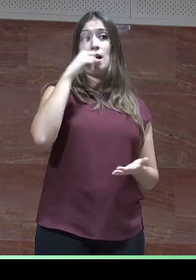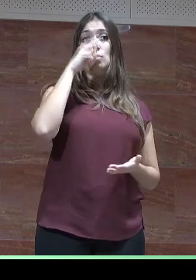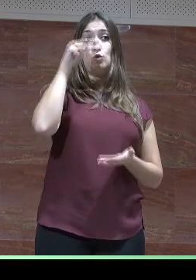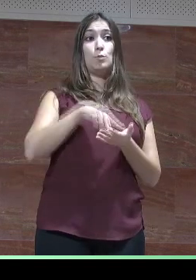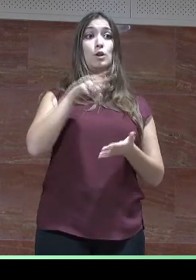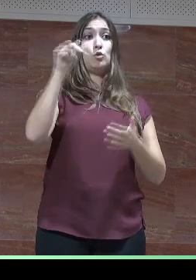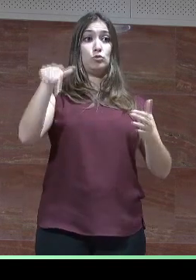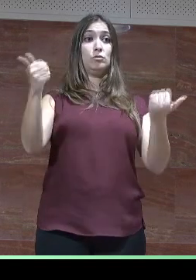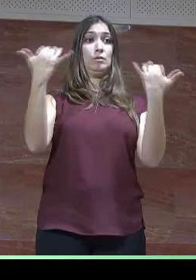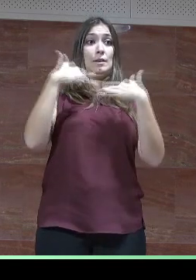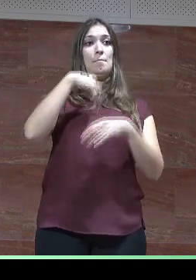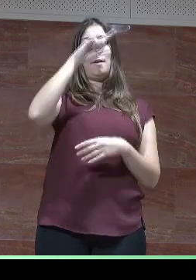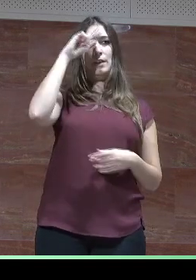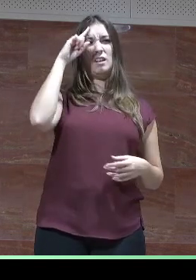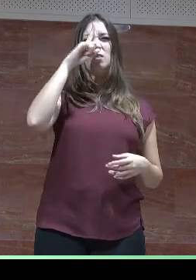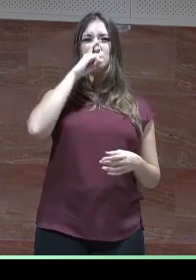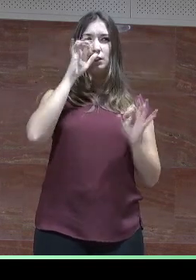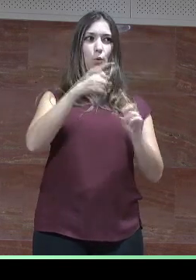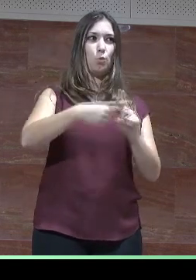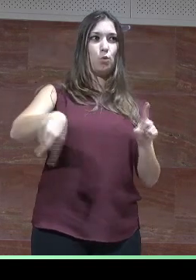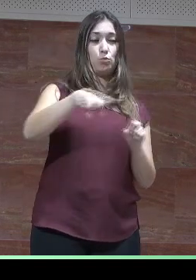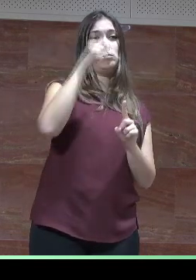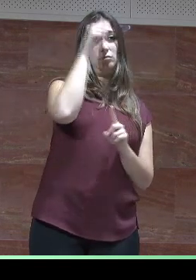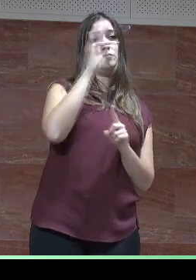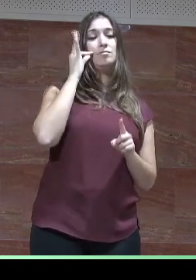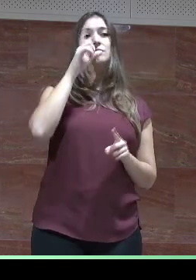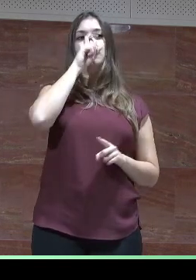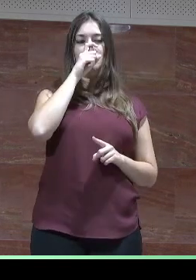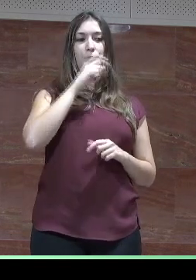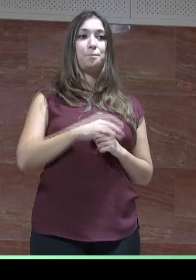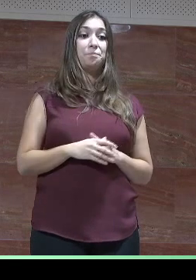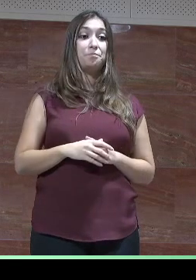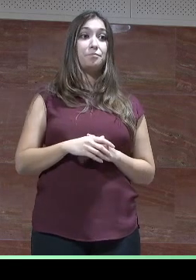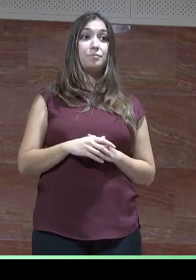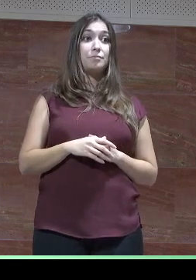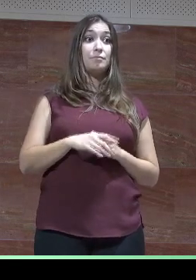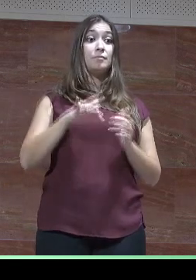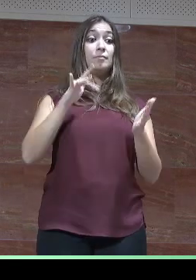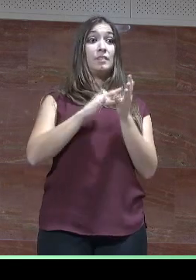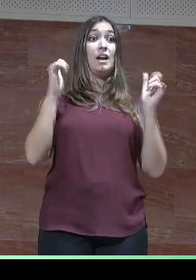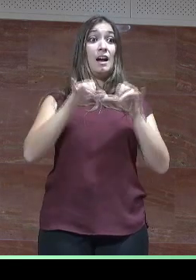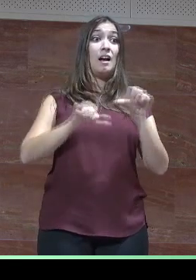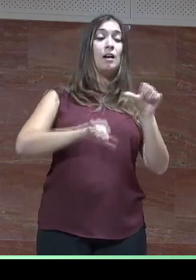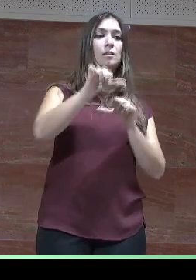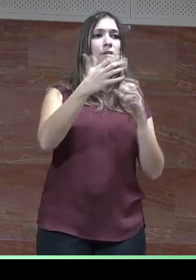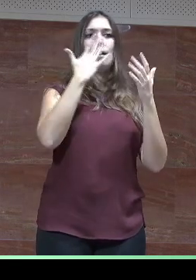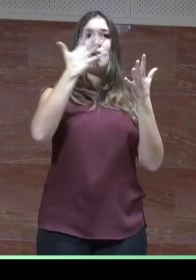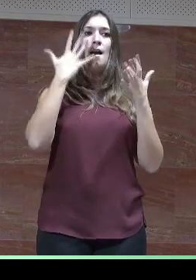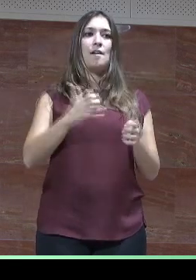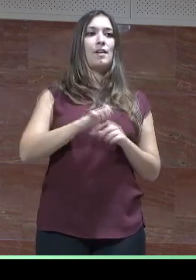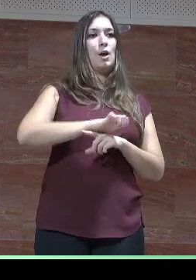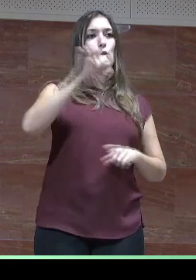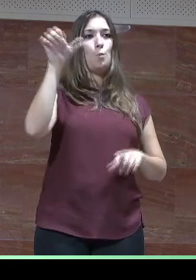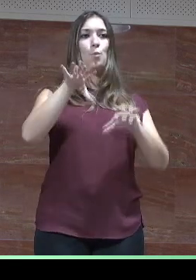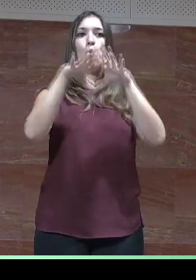2002 en Madrid. Lo recordaréis muchos y muchas de vosotros. Desde entonces se han hecho montones de estudios a nivel europeo, a